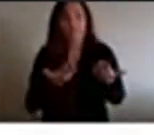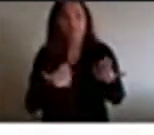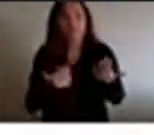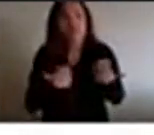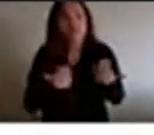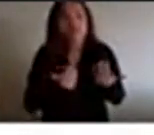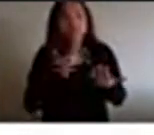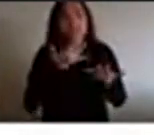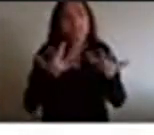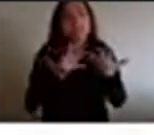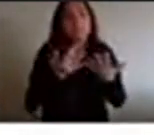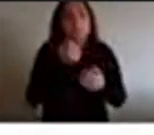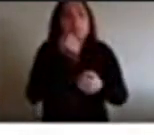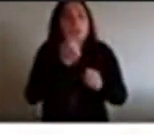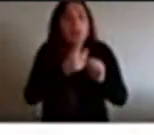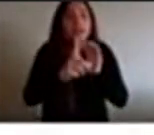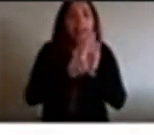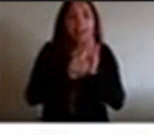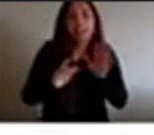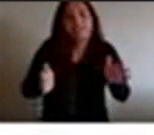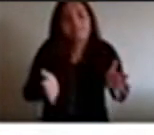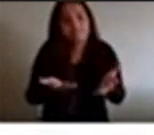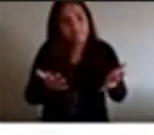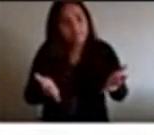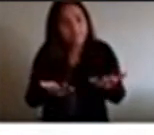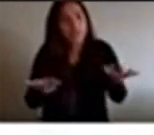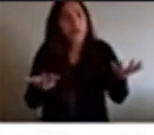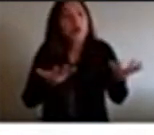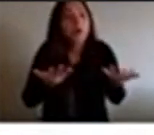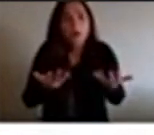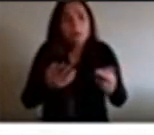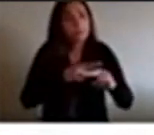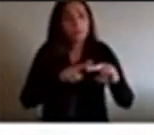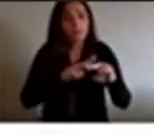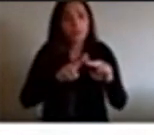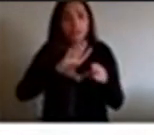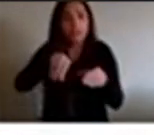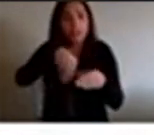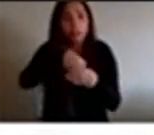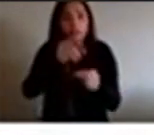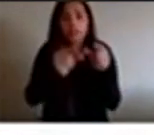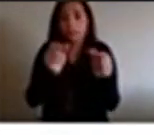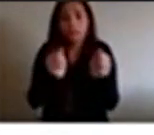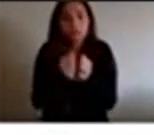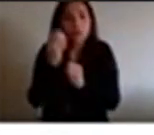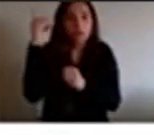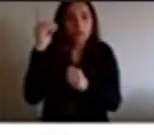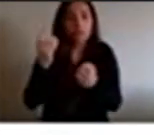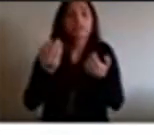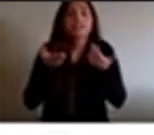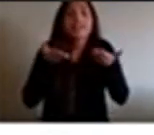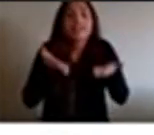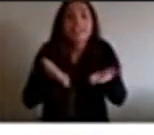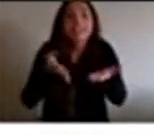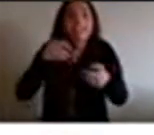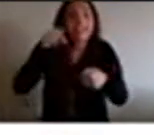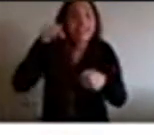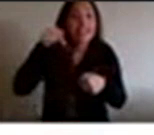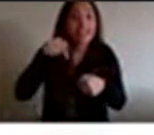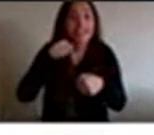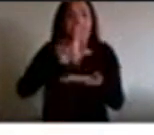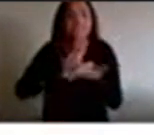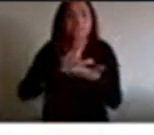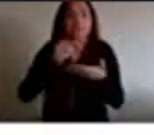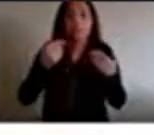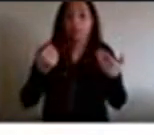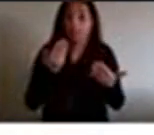qué leyes promueven la inclusión y cómo se debe hacer inclusión de personas con discapacidad, este espacio va a ser muy